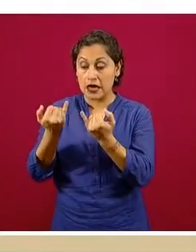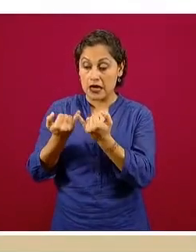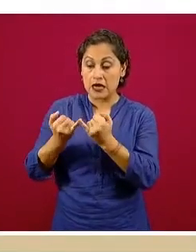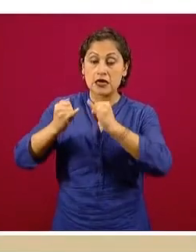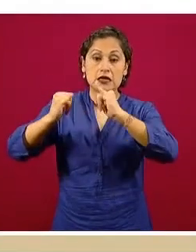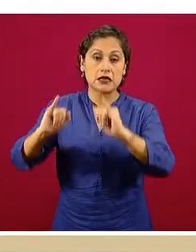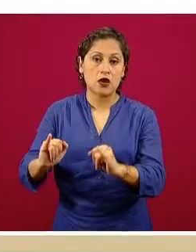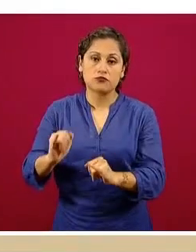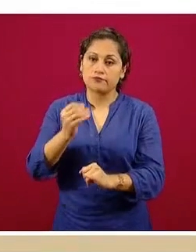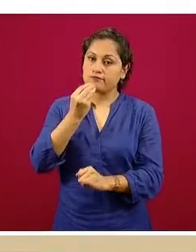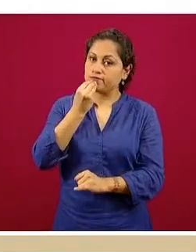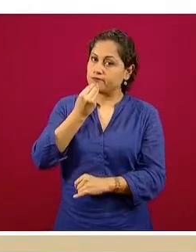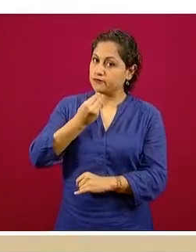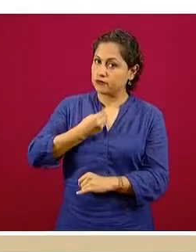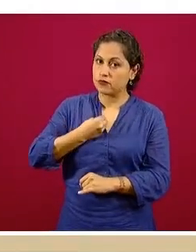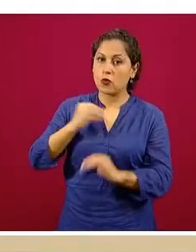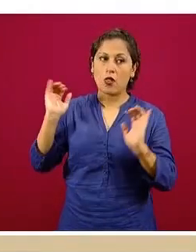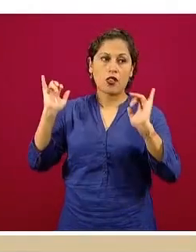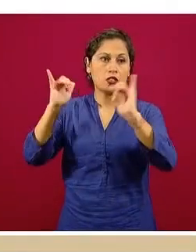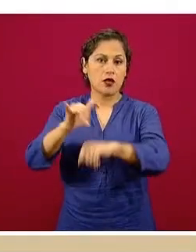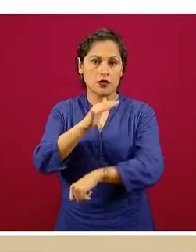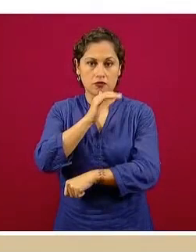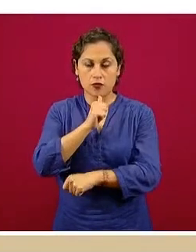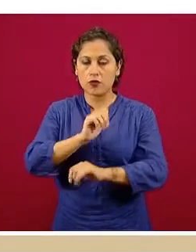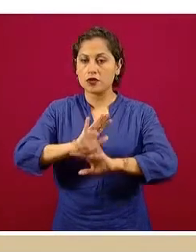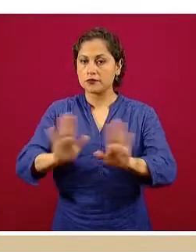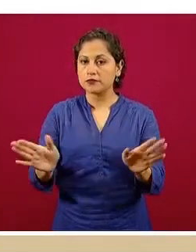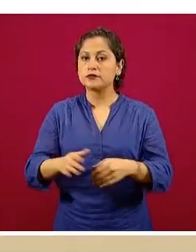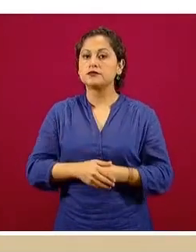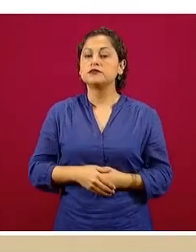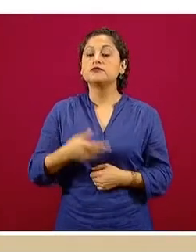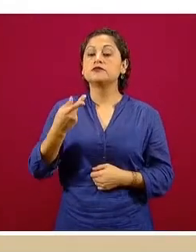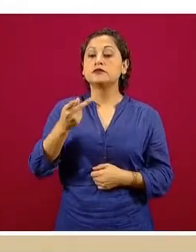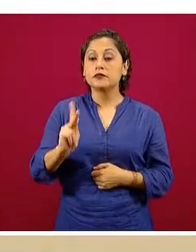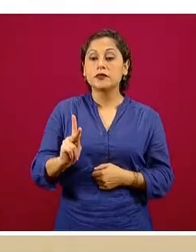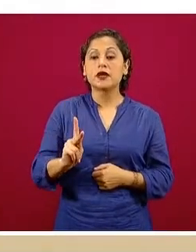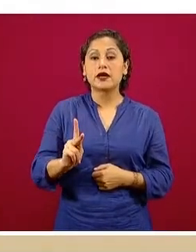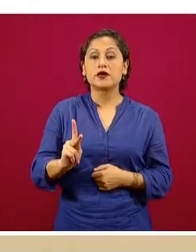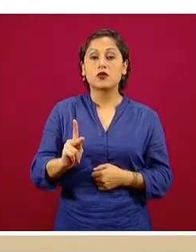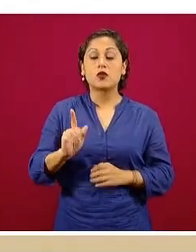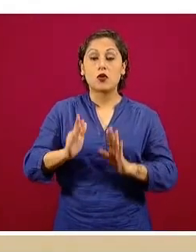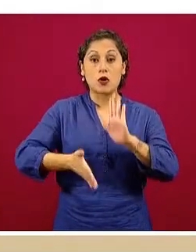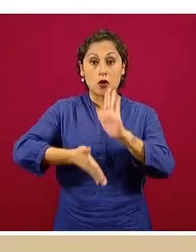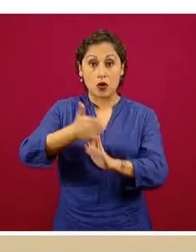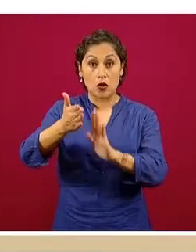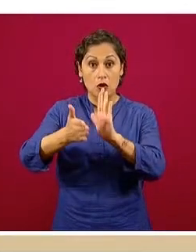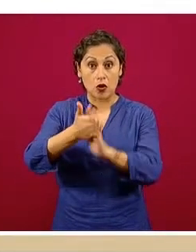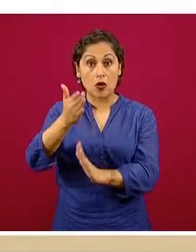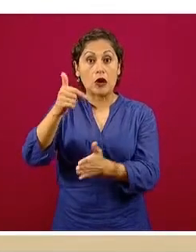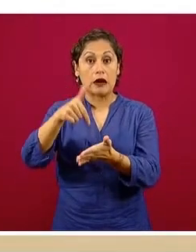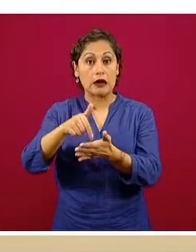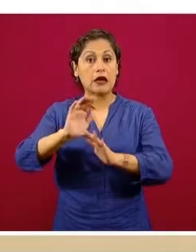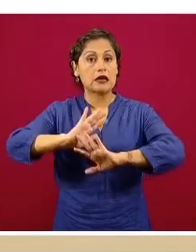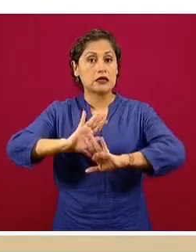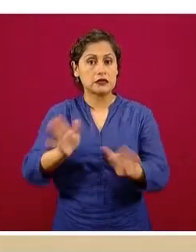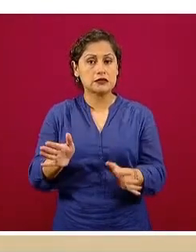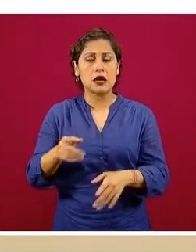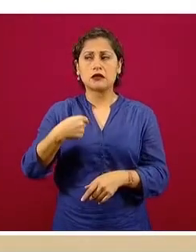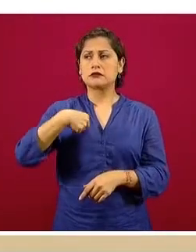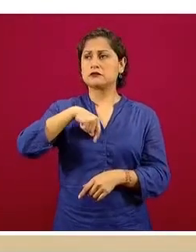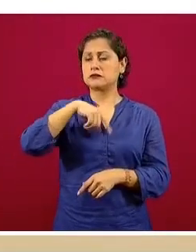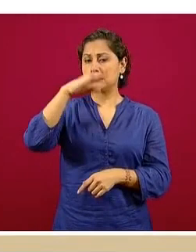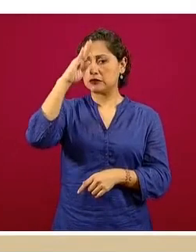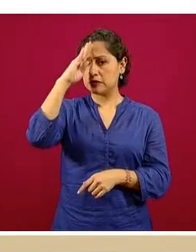y de apertura por obvias razones sin embargo había niveles de avance ya de la obra que nos permitió pensar